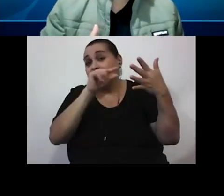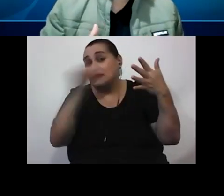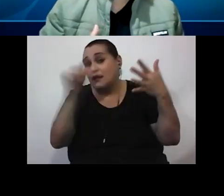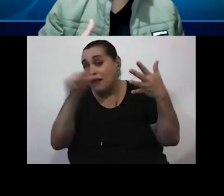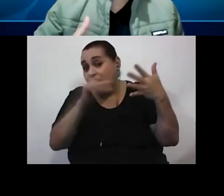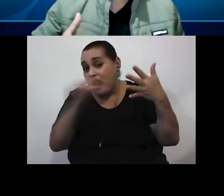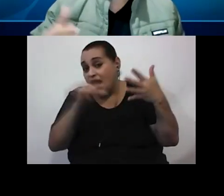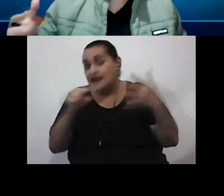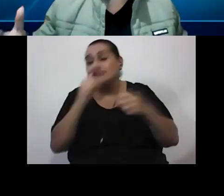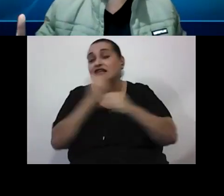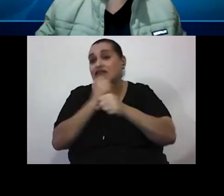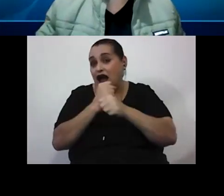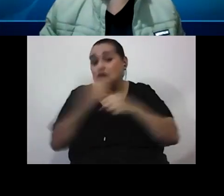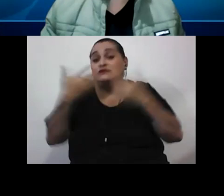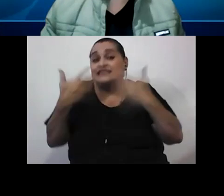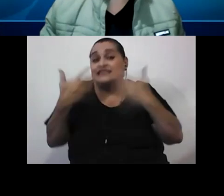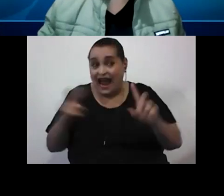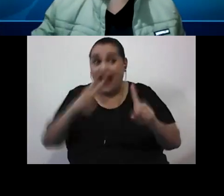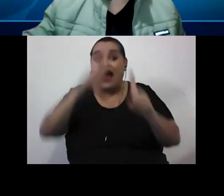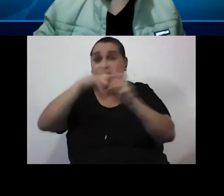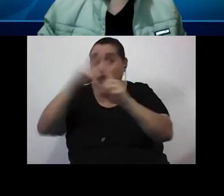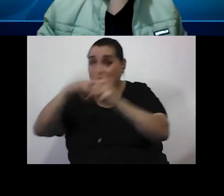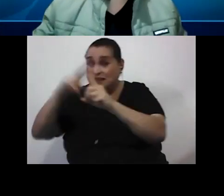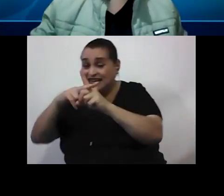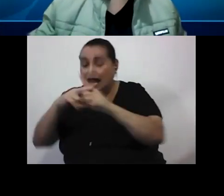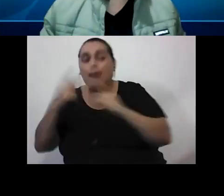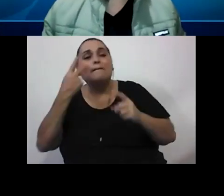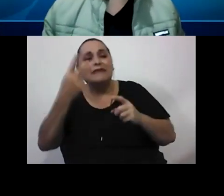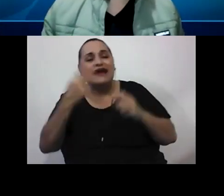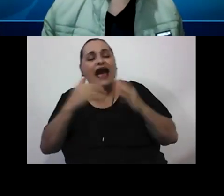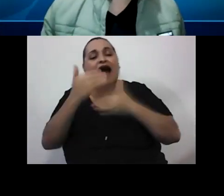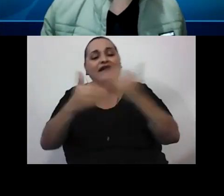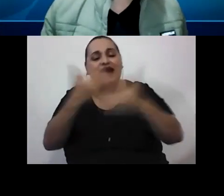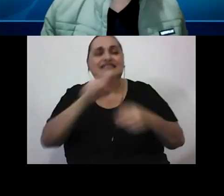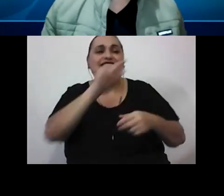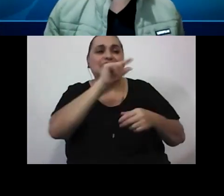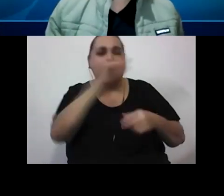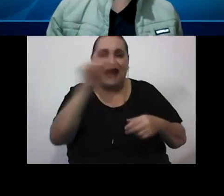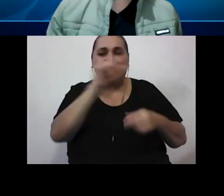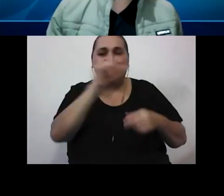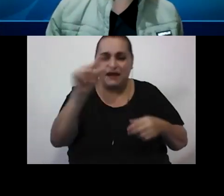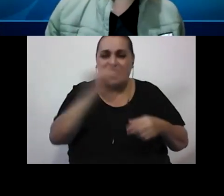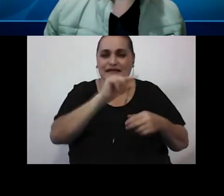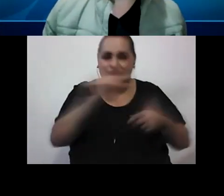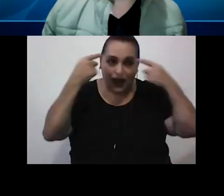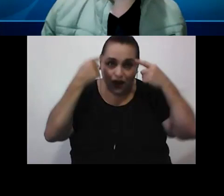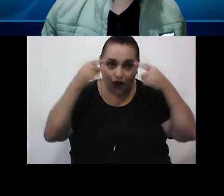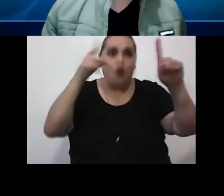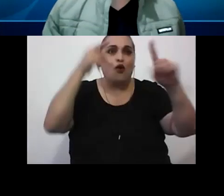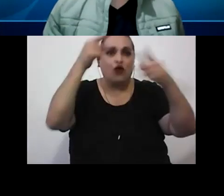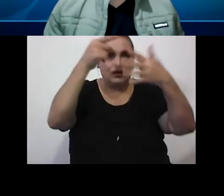cuando lo implementan, pues vemos los avances semana a semana, porque nos cuentan lo que han venido alcanzando, lo que han venido